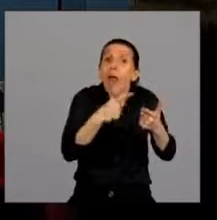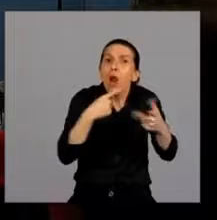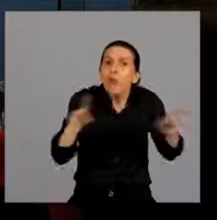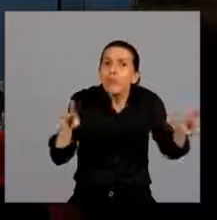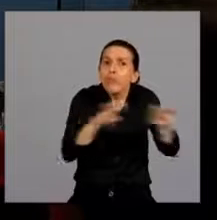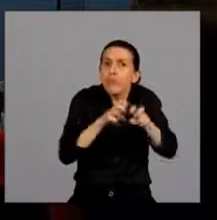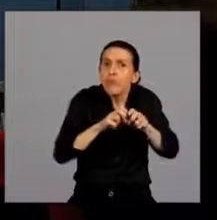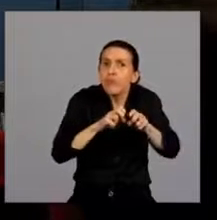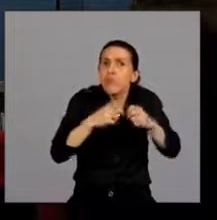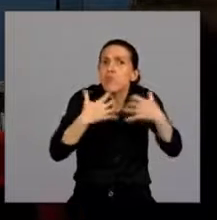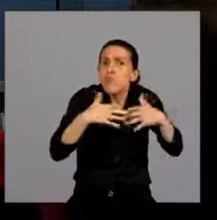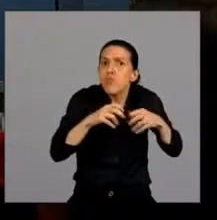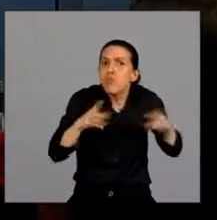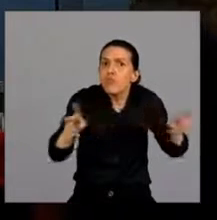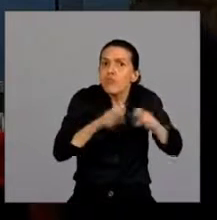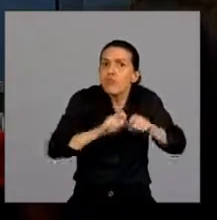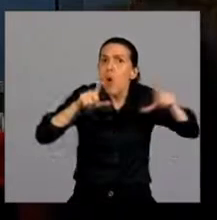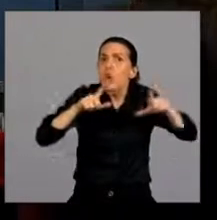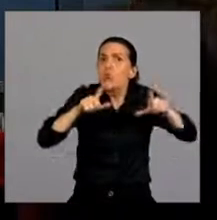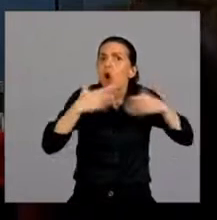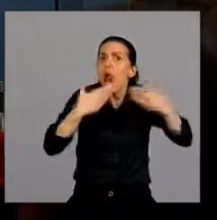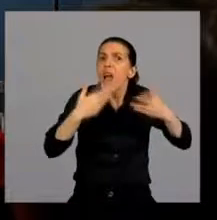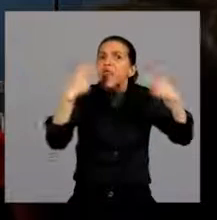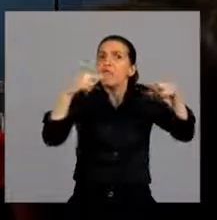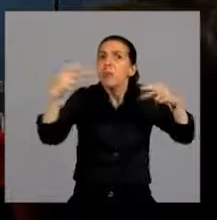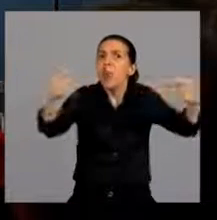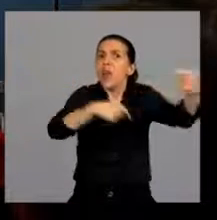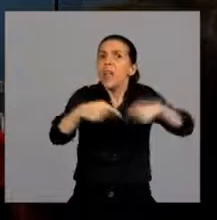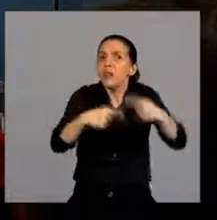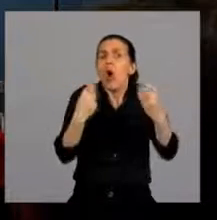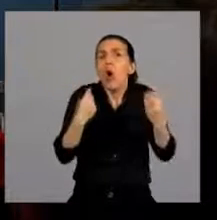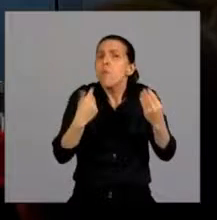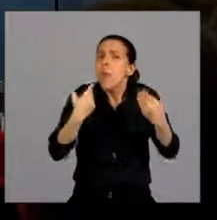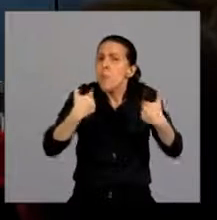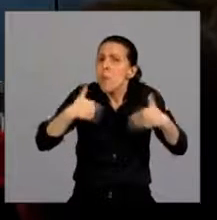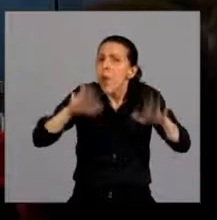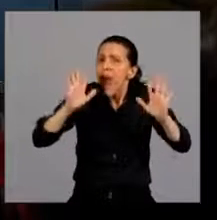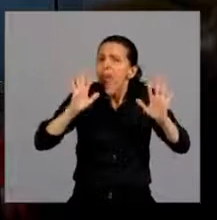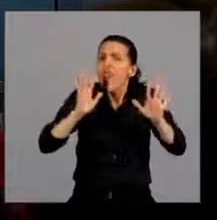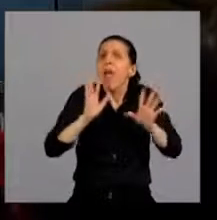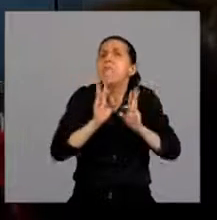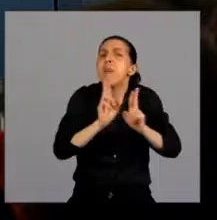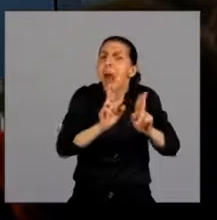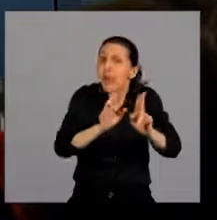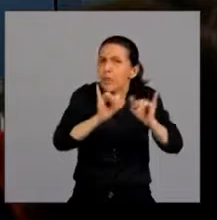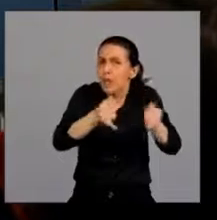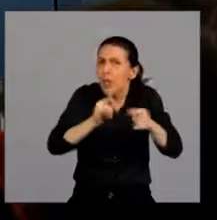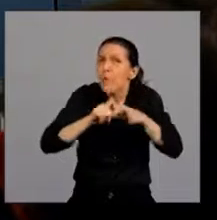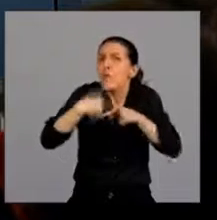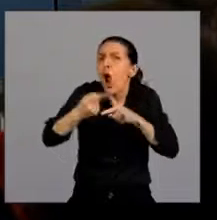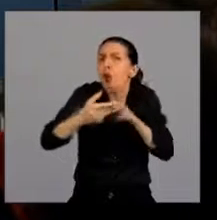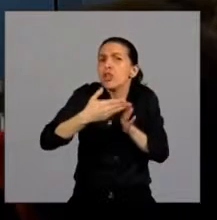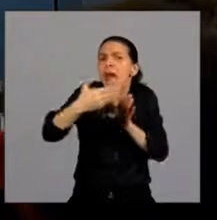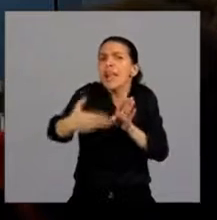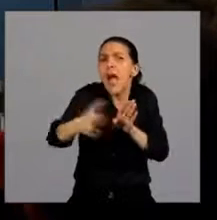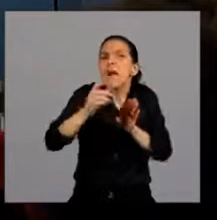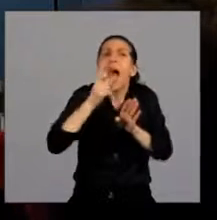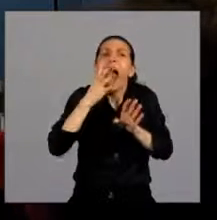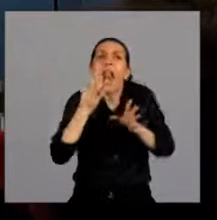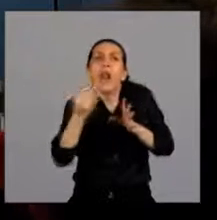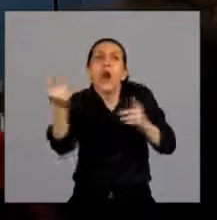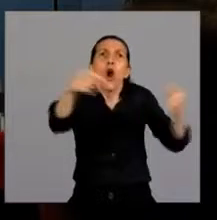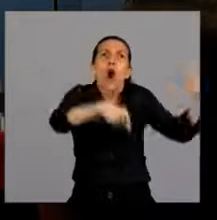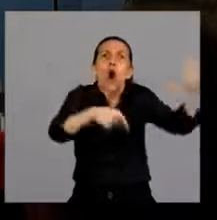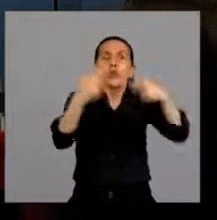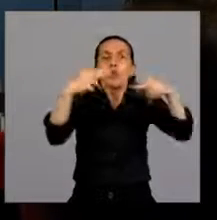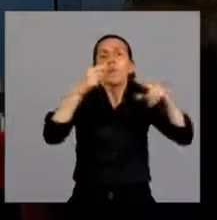se paró al principio y que no se sabe cuándo podrían retomarse. ¿Se podría llegar a habilitar ya en una siguiente etapa cierto movimiento turístico? Digo, no hablo de